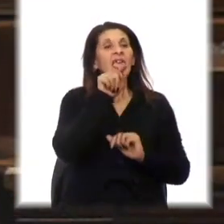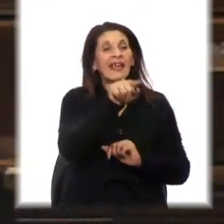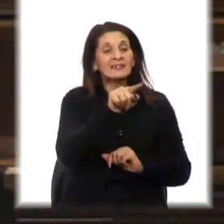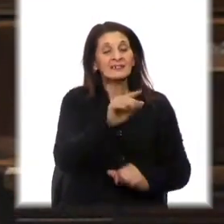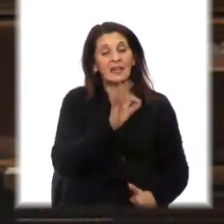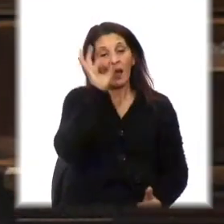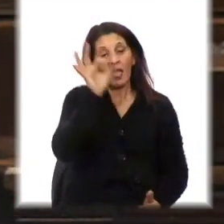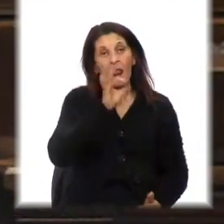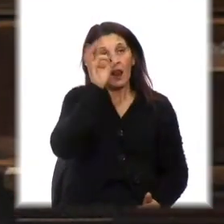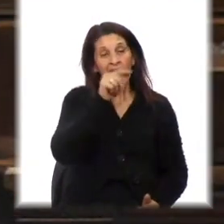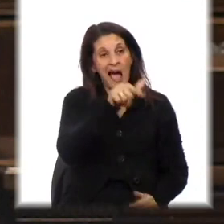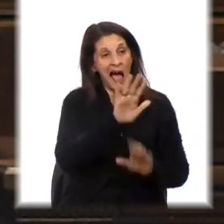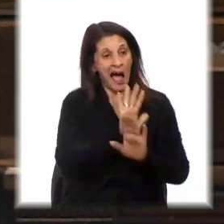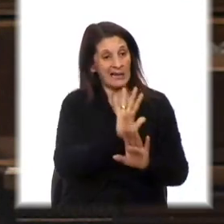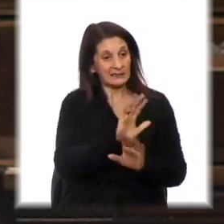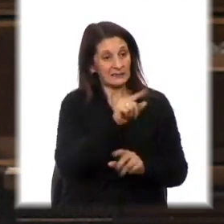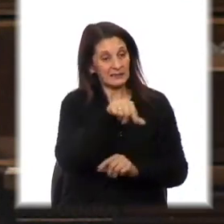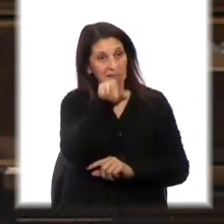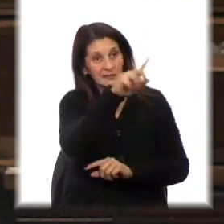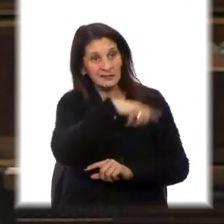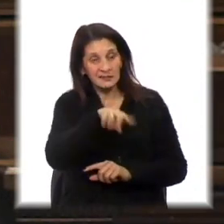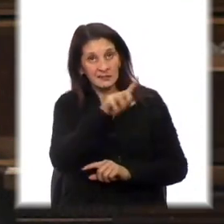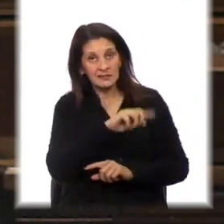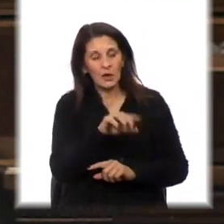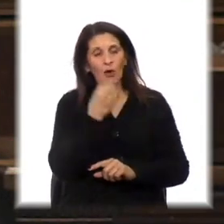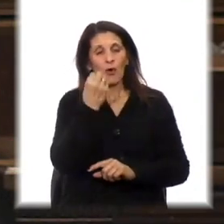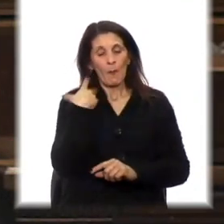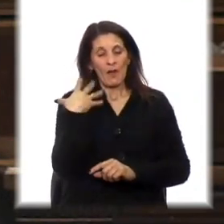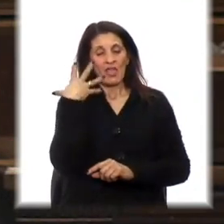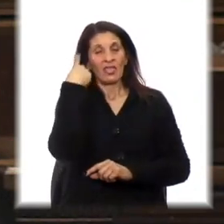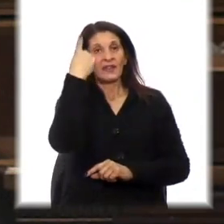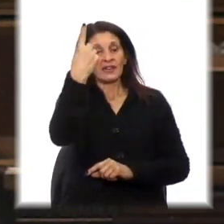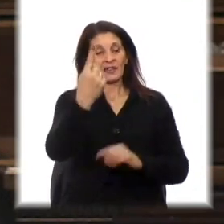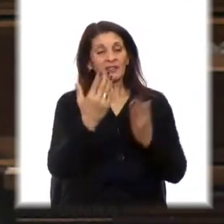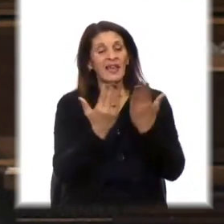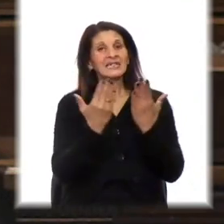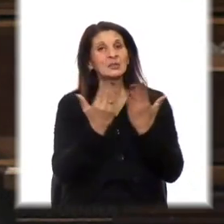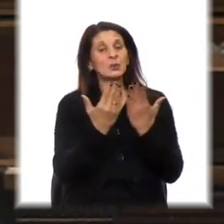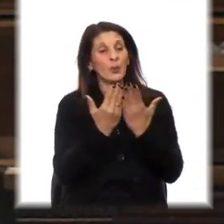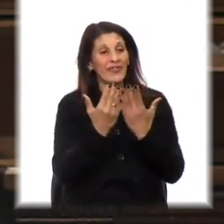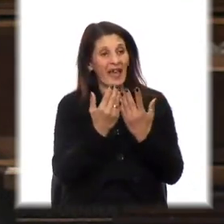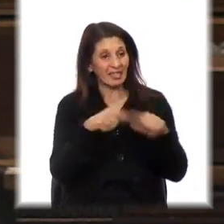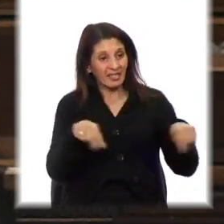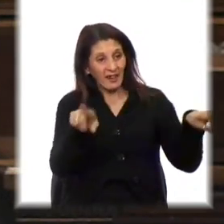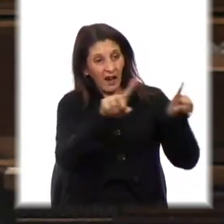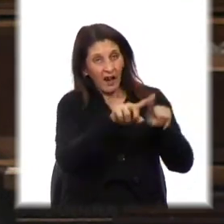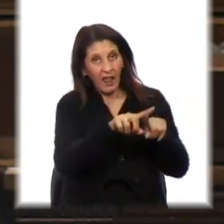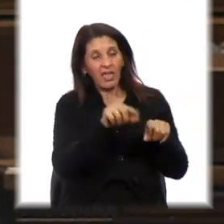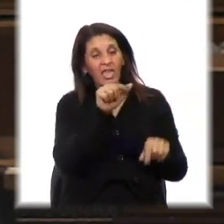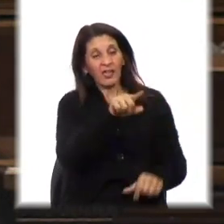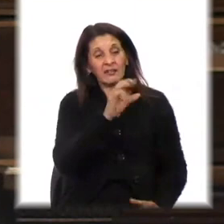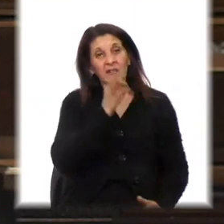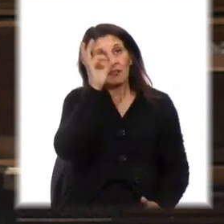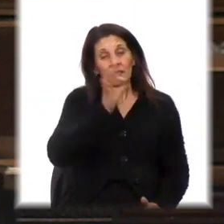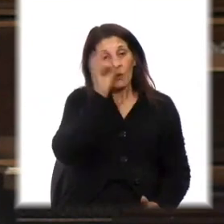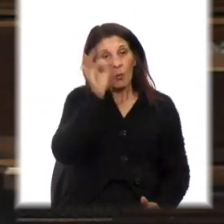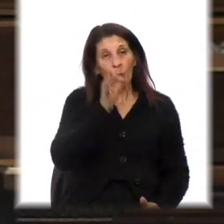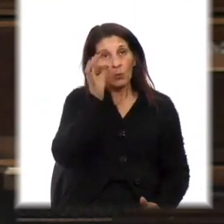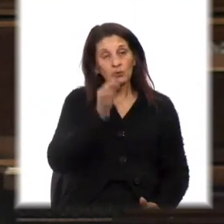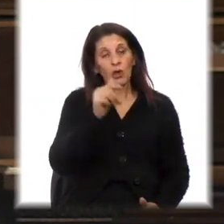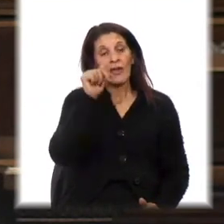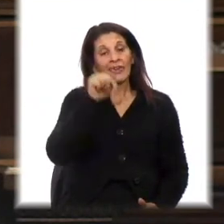que con vergüenza como dirigente estudiantil lo dijo este discurso que hoy